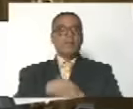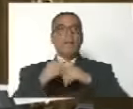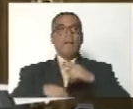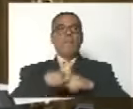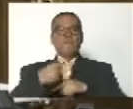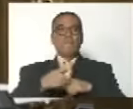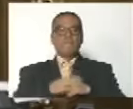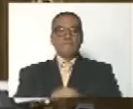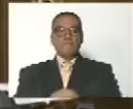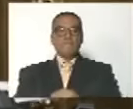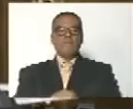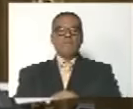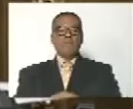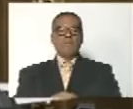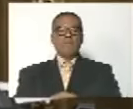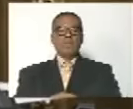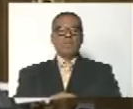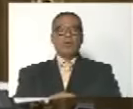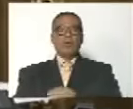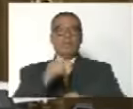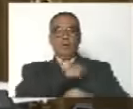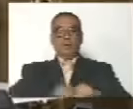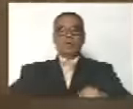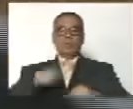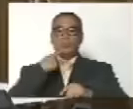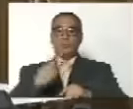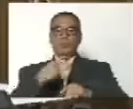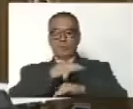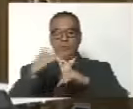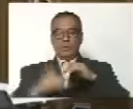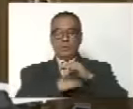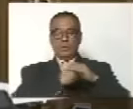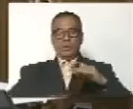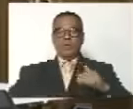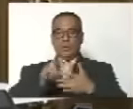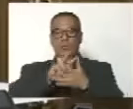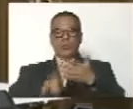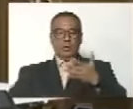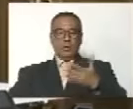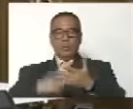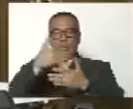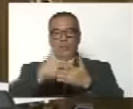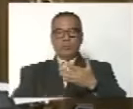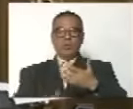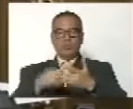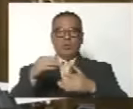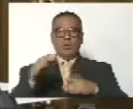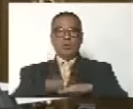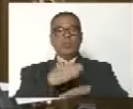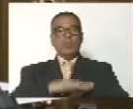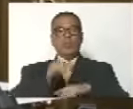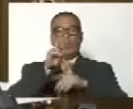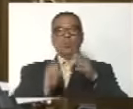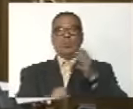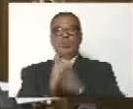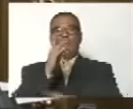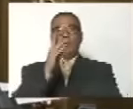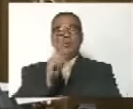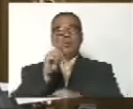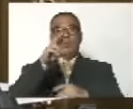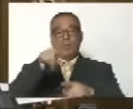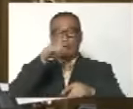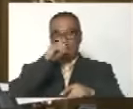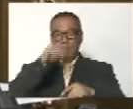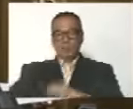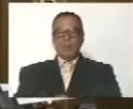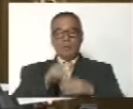Adelante. Proceda, presidente. El presidente solicitó del subsecretario la lectura del acta de la sesión ordinaria del día jueves 2 de mayo del presente año.